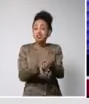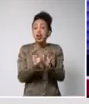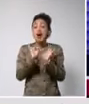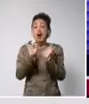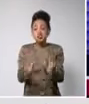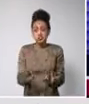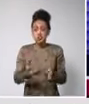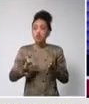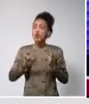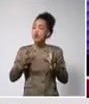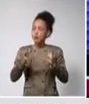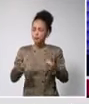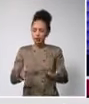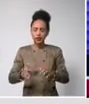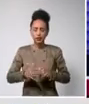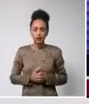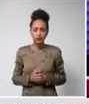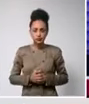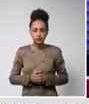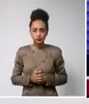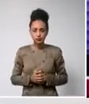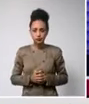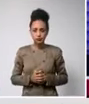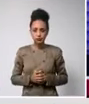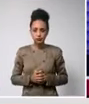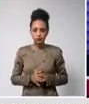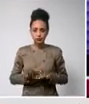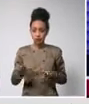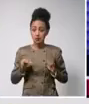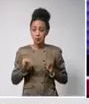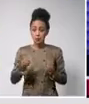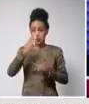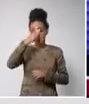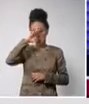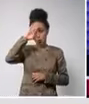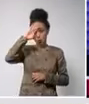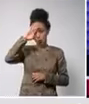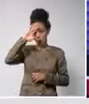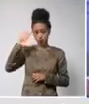complicaciones. De esta forma, Cuba amanece con